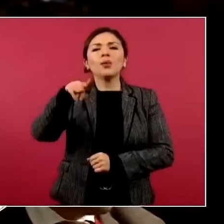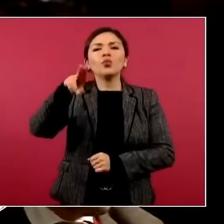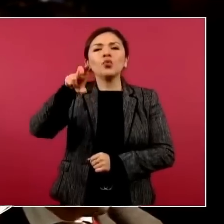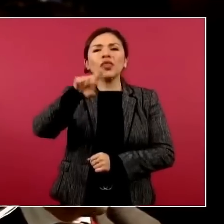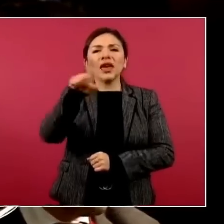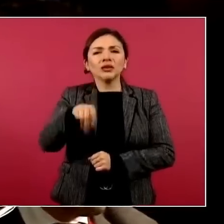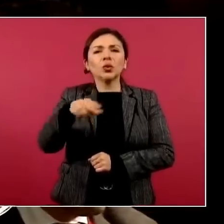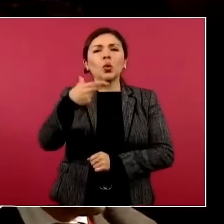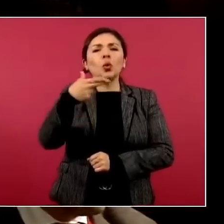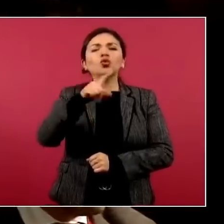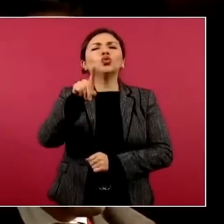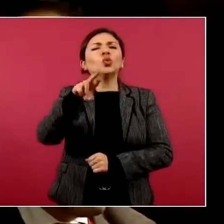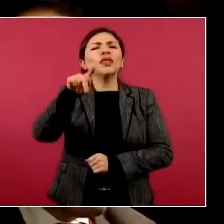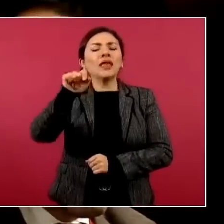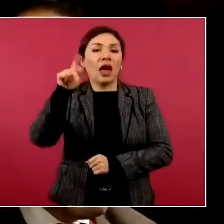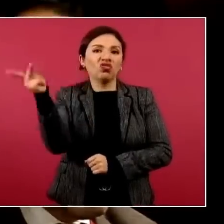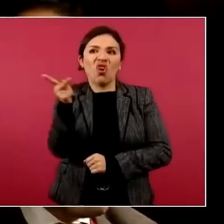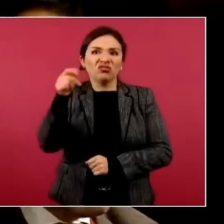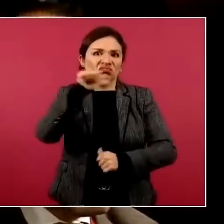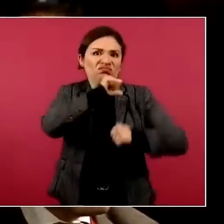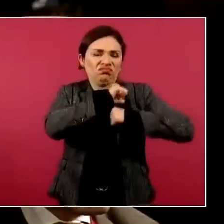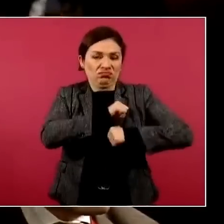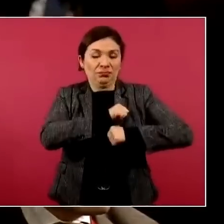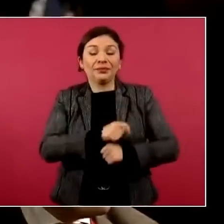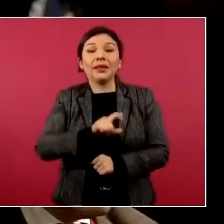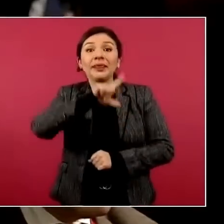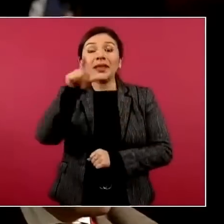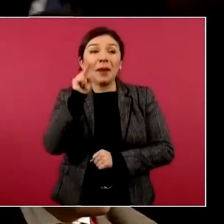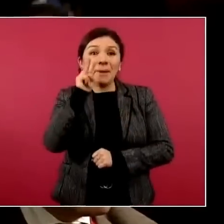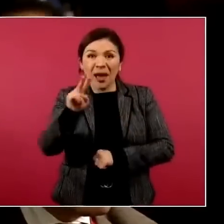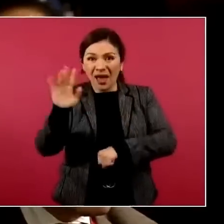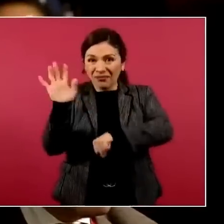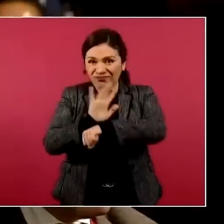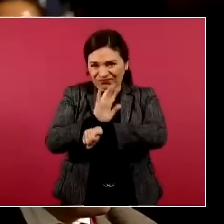Seguridad, como operadores. Y en este documental